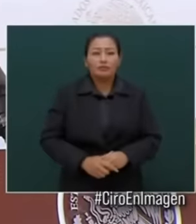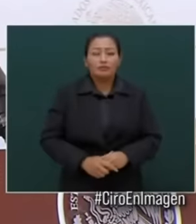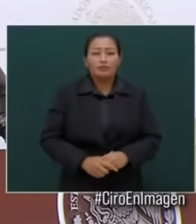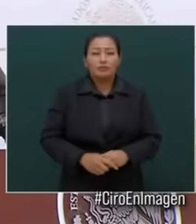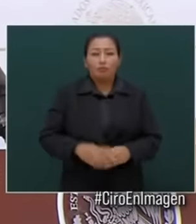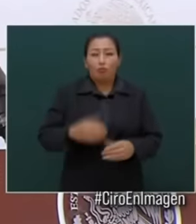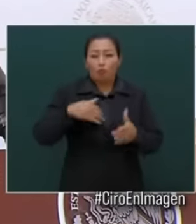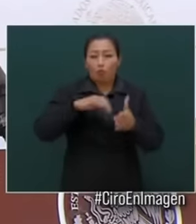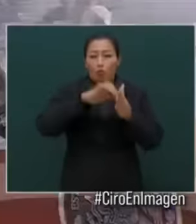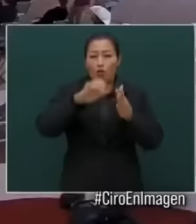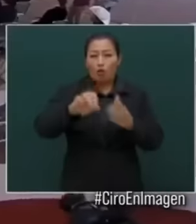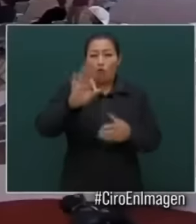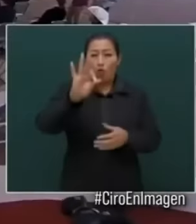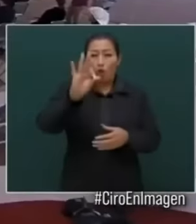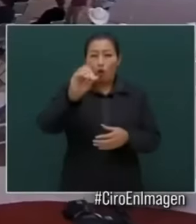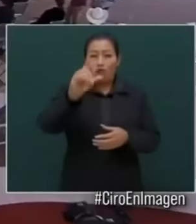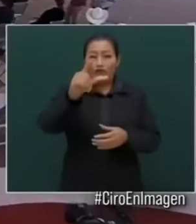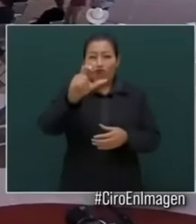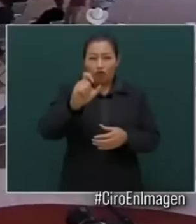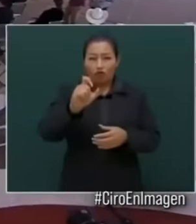cómo Fox y Calderón,